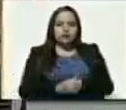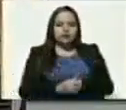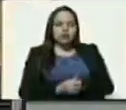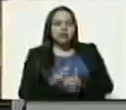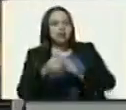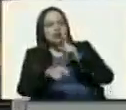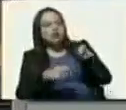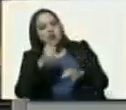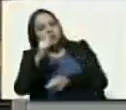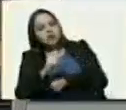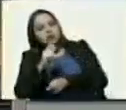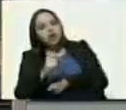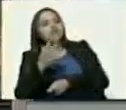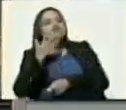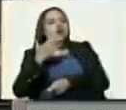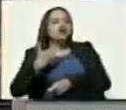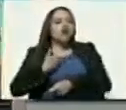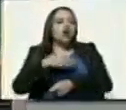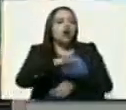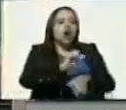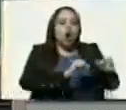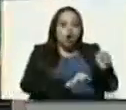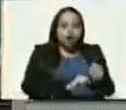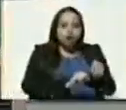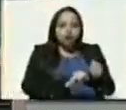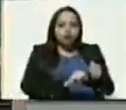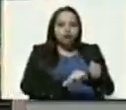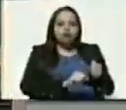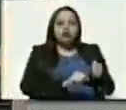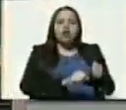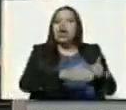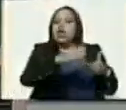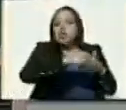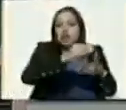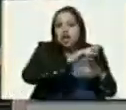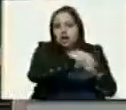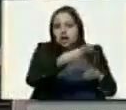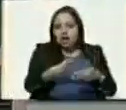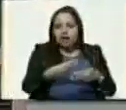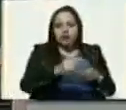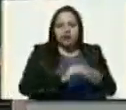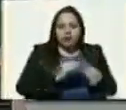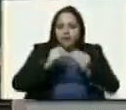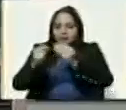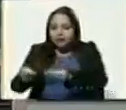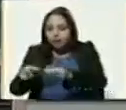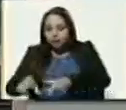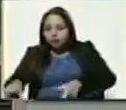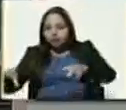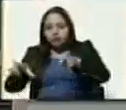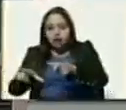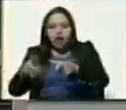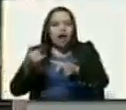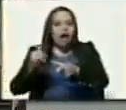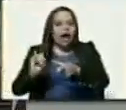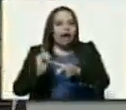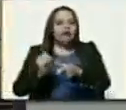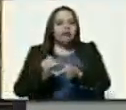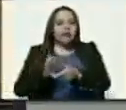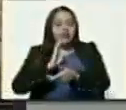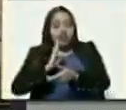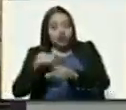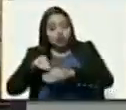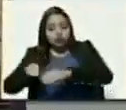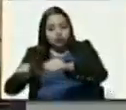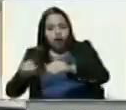diputado, si yo compro, o sea, si compro divisas y las deposito en una cuenta custodia, en moneda extranjera, ¿aplica el 3% cuando va a pagar?